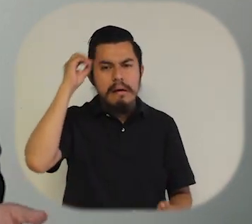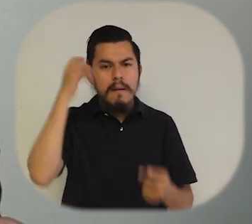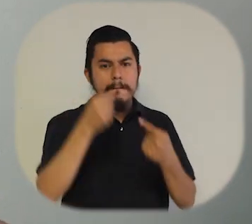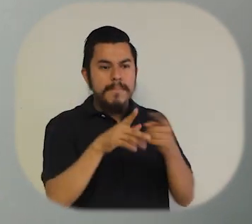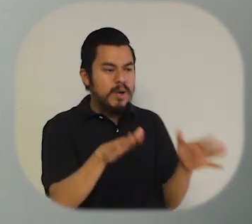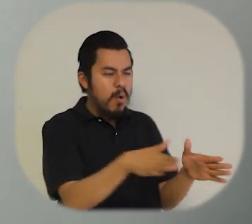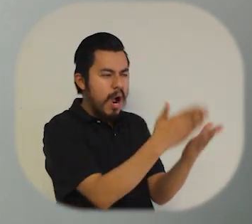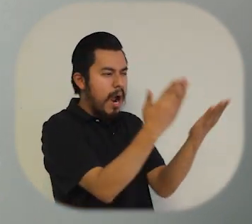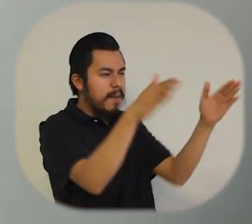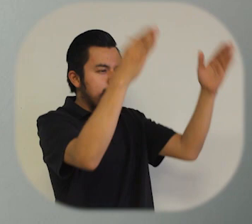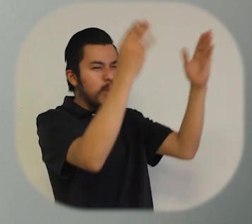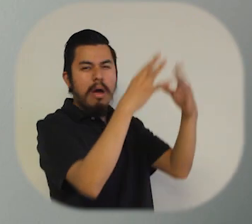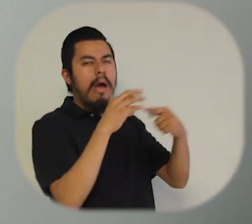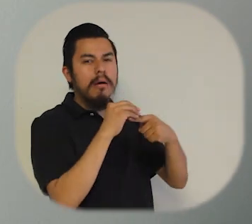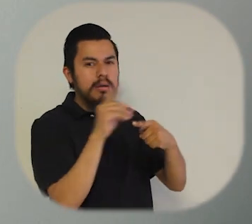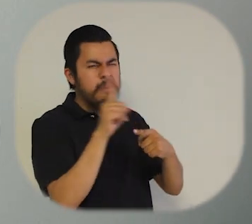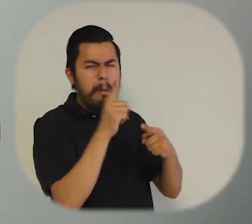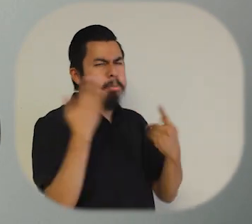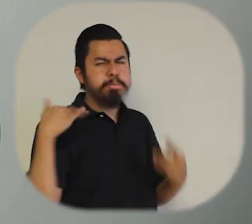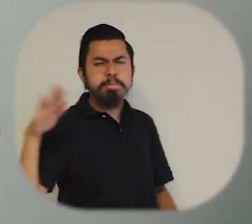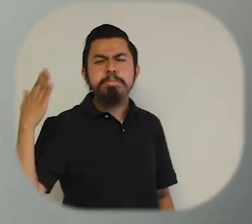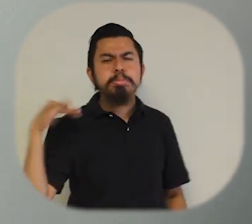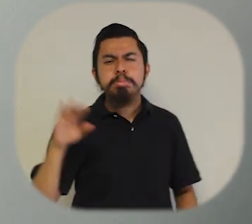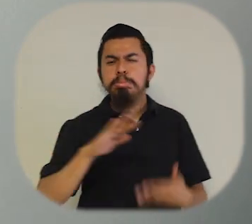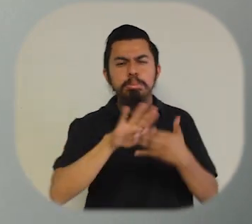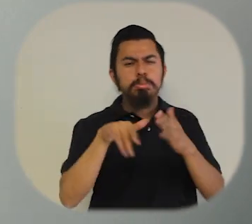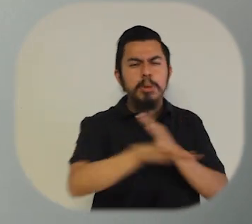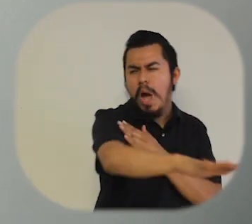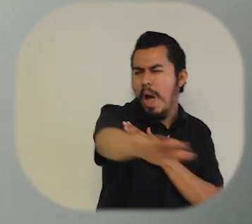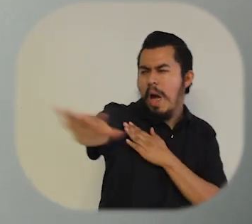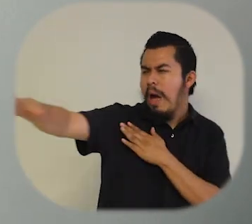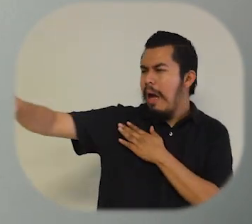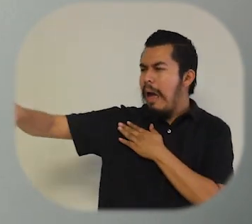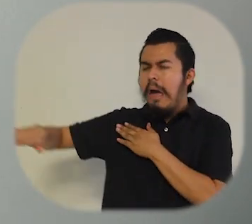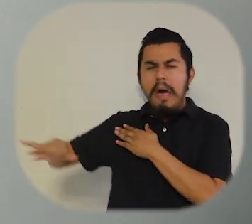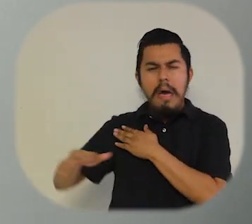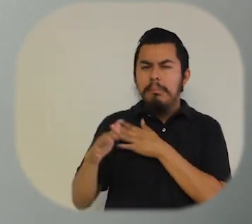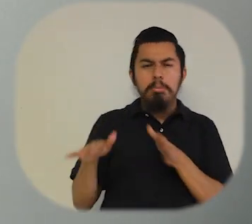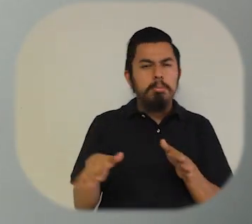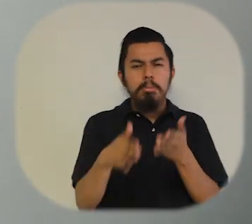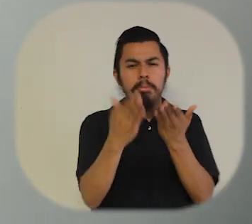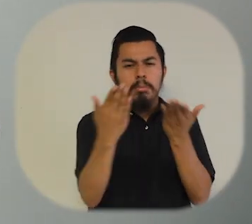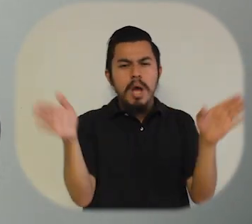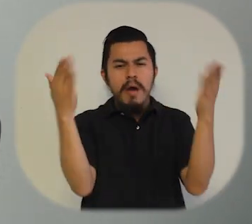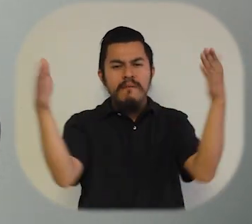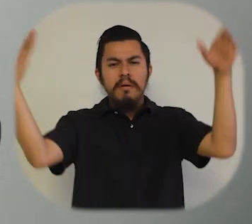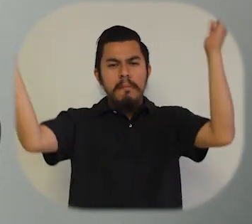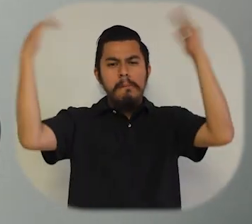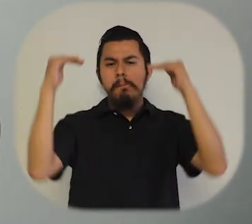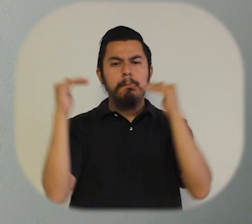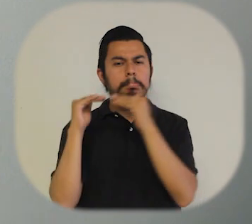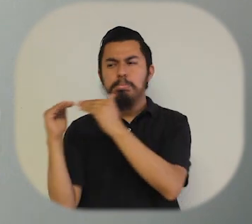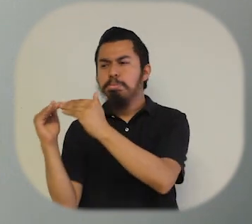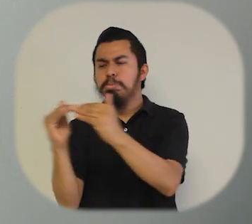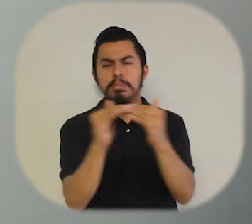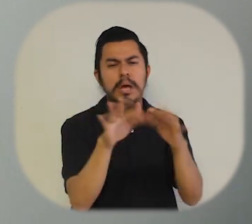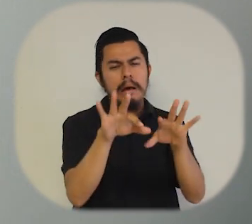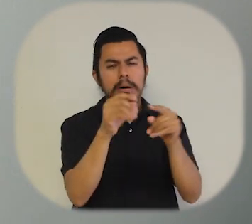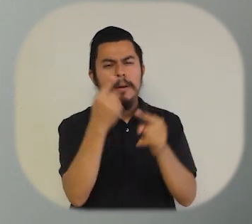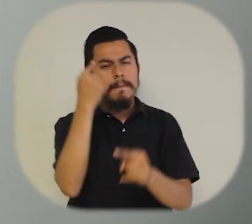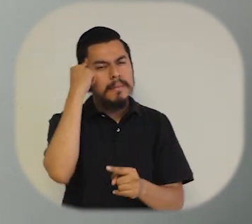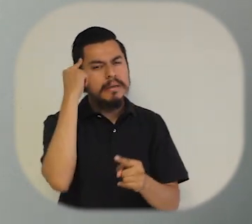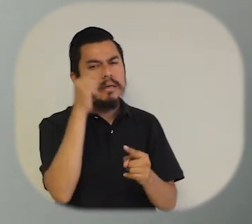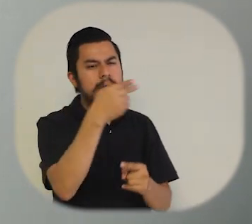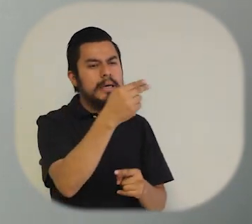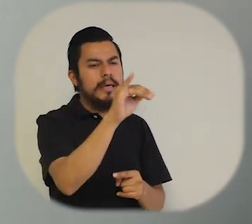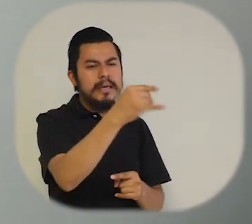un árbol especial, no era un fruto especial, era un árbol normal entre todos los del Edén, estiman algunos. Algunos dicen que pudo ser